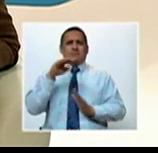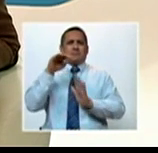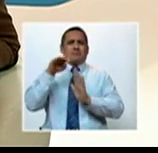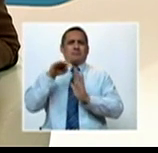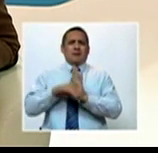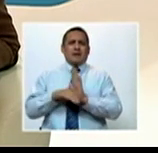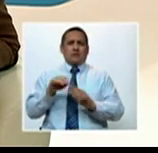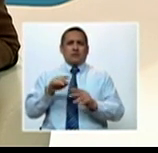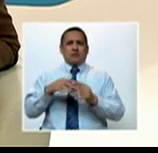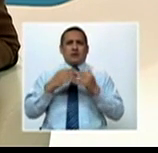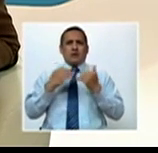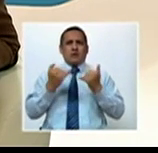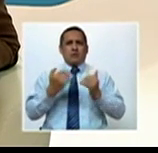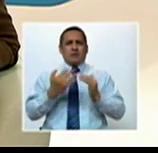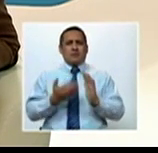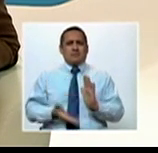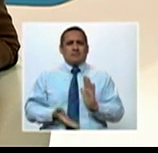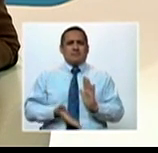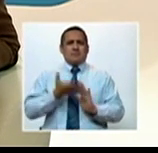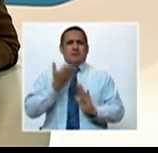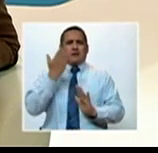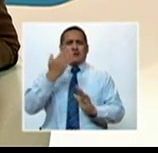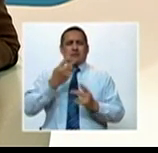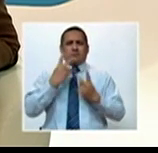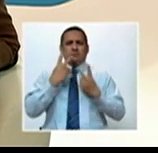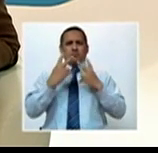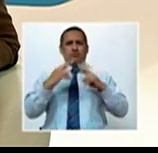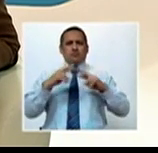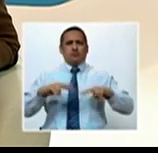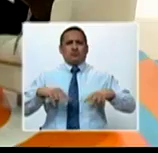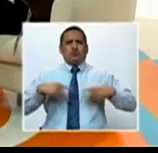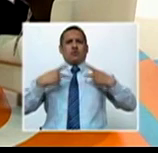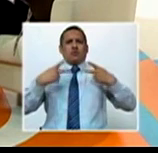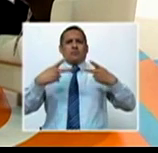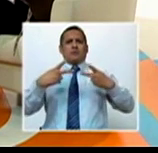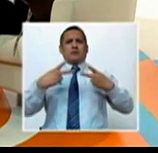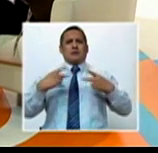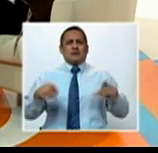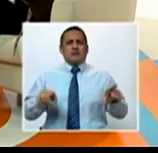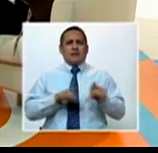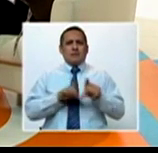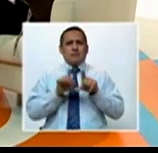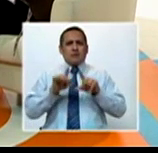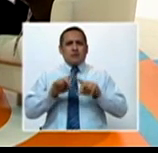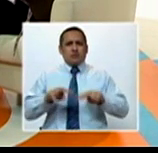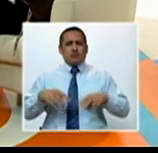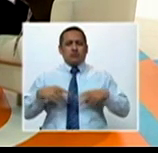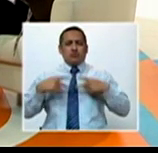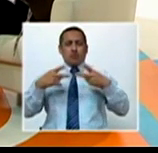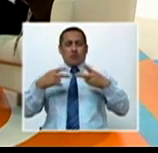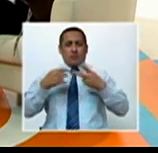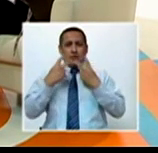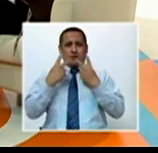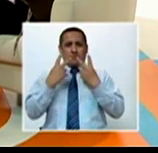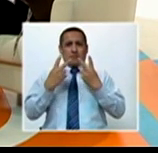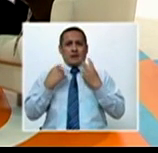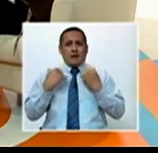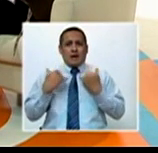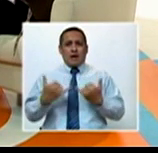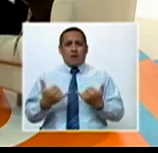¿ya? La potencia se ha incrementado. Al incrementarse la